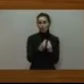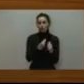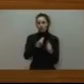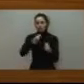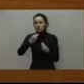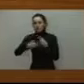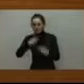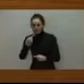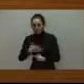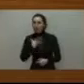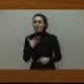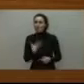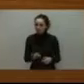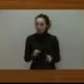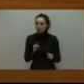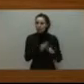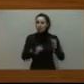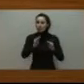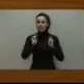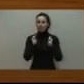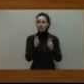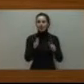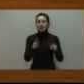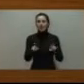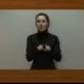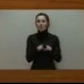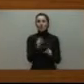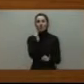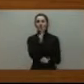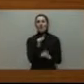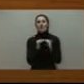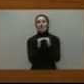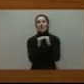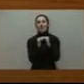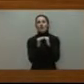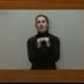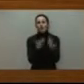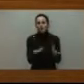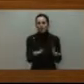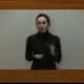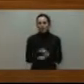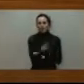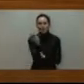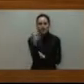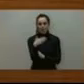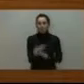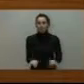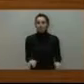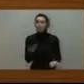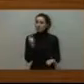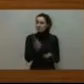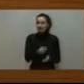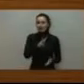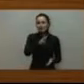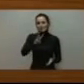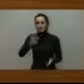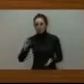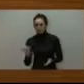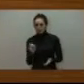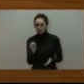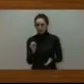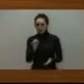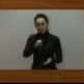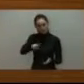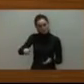la vida laboral y familiar, que den soluciones a este invierno demográfico que vive la región. Y, evidentemente, tener que pagar 330 euros